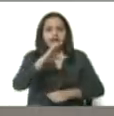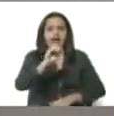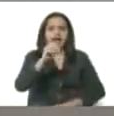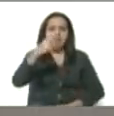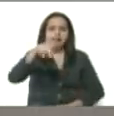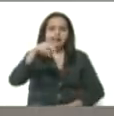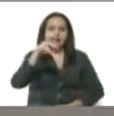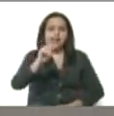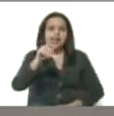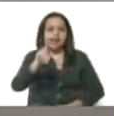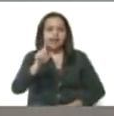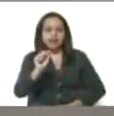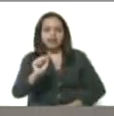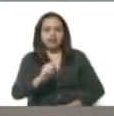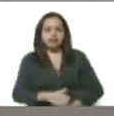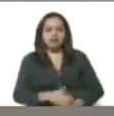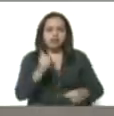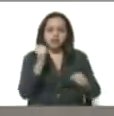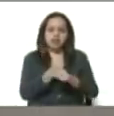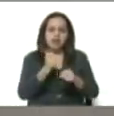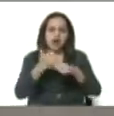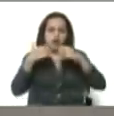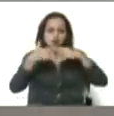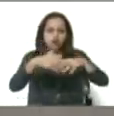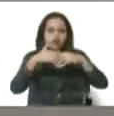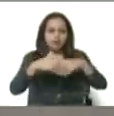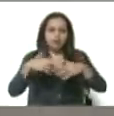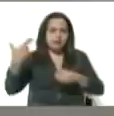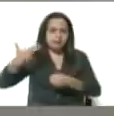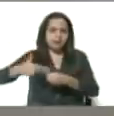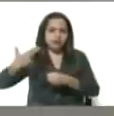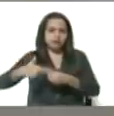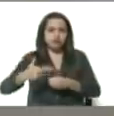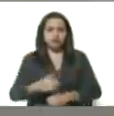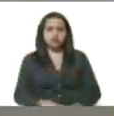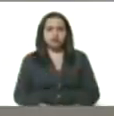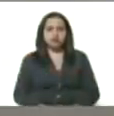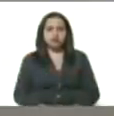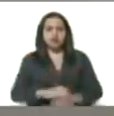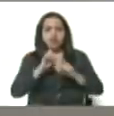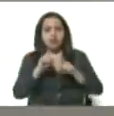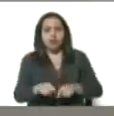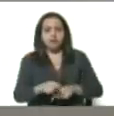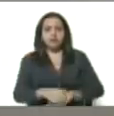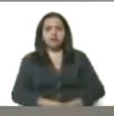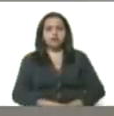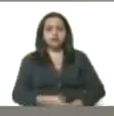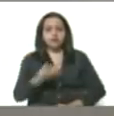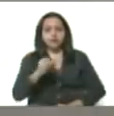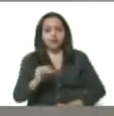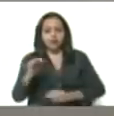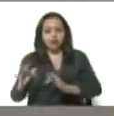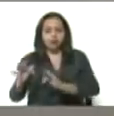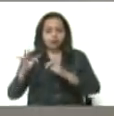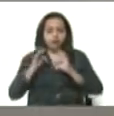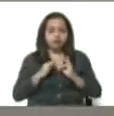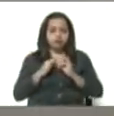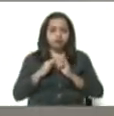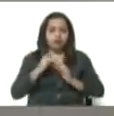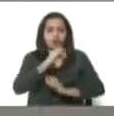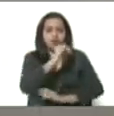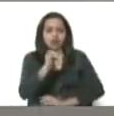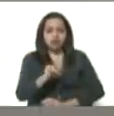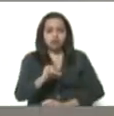Urdaneta, trabajador de una empresa petrolera. Y también se presentó un caso de vinculación